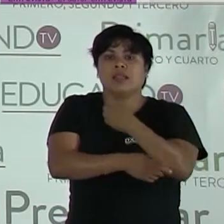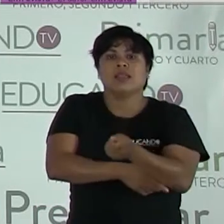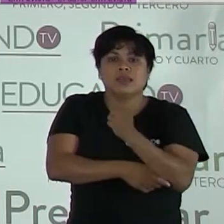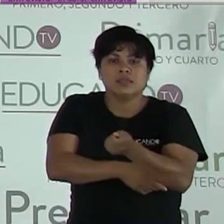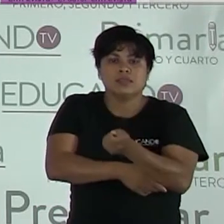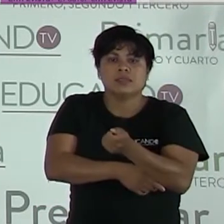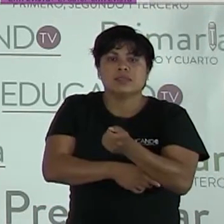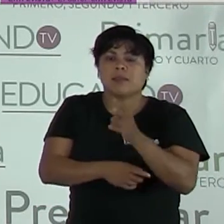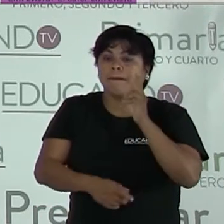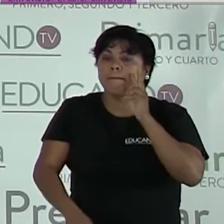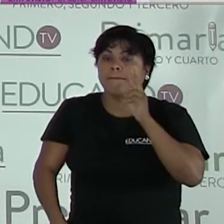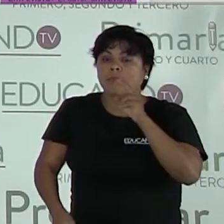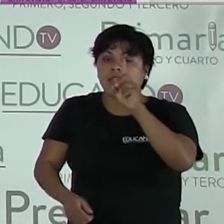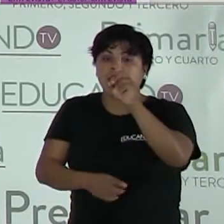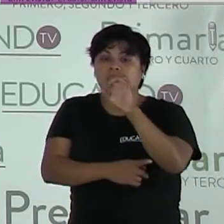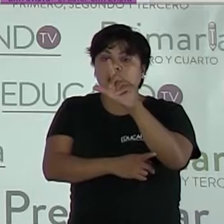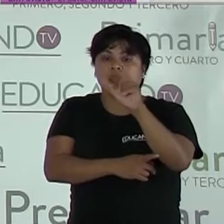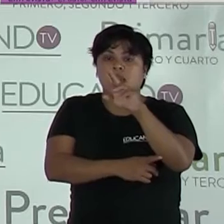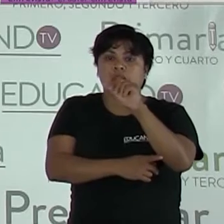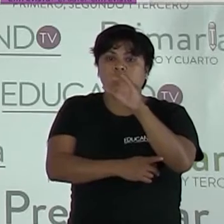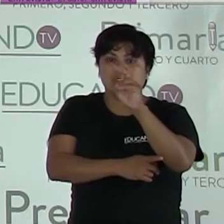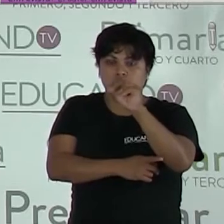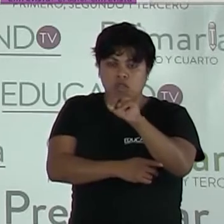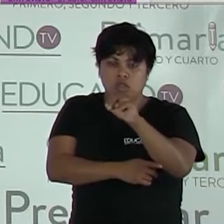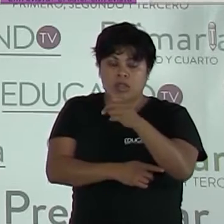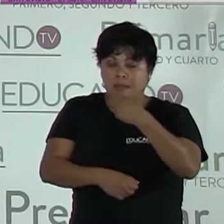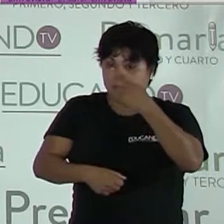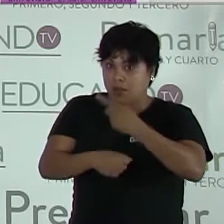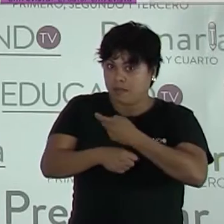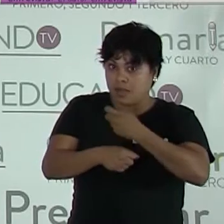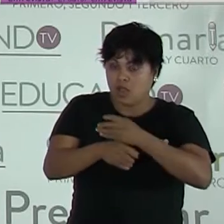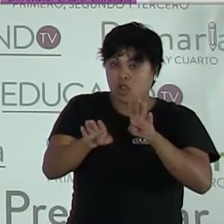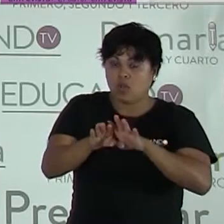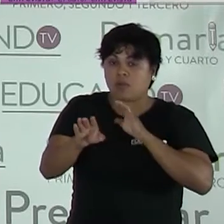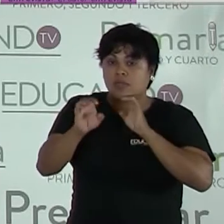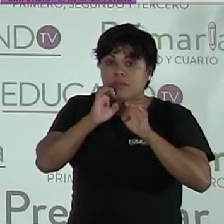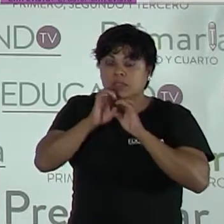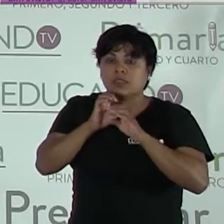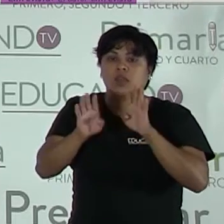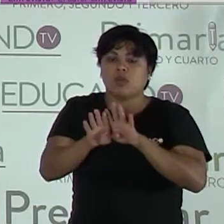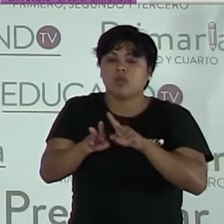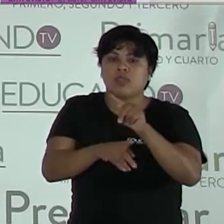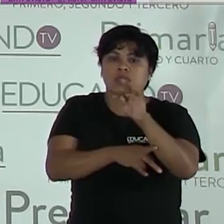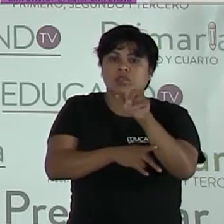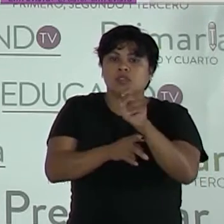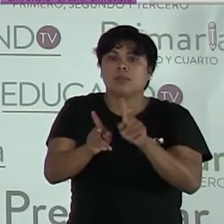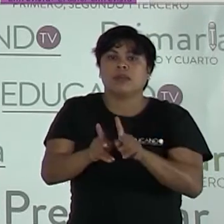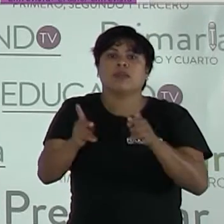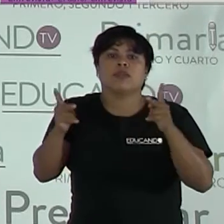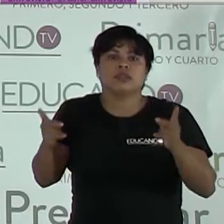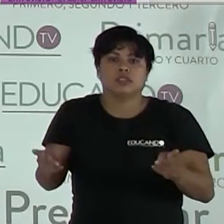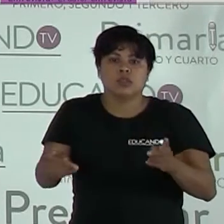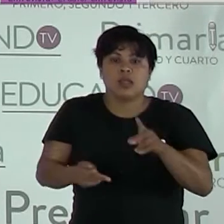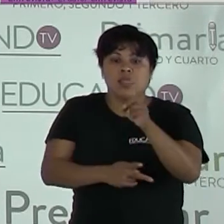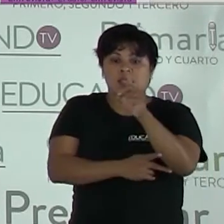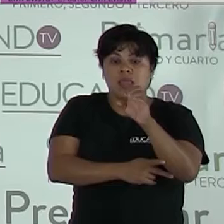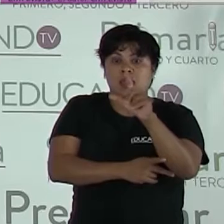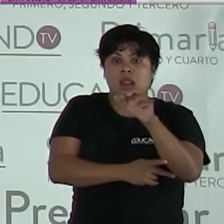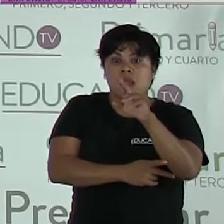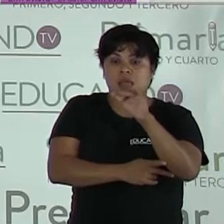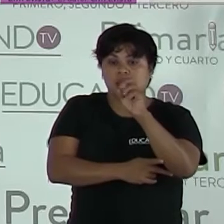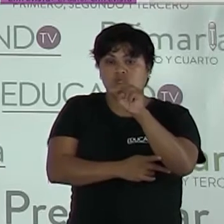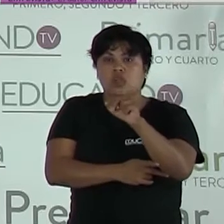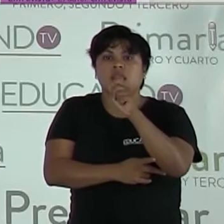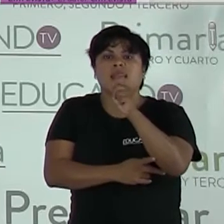es declaraciones. En la primer tipo de entrevista de los textos periodísticos, las